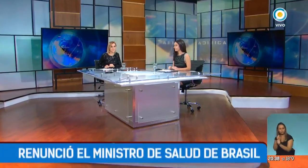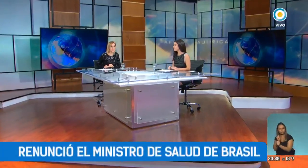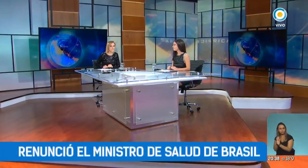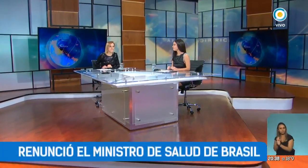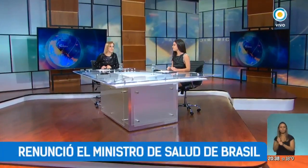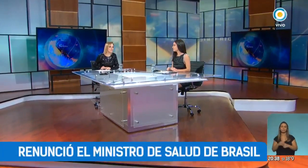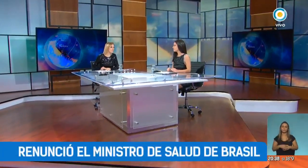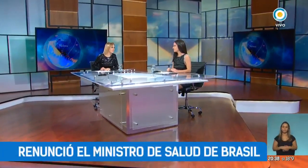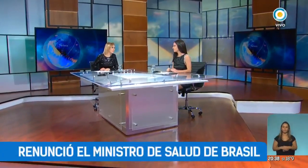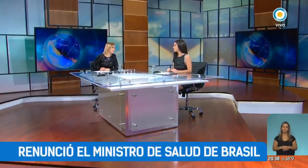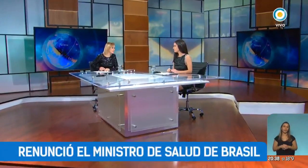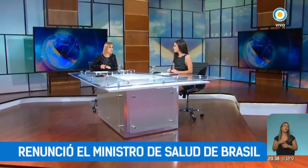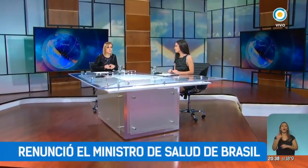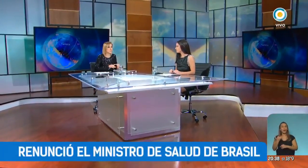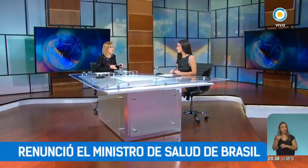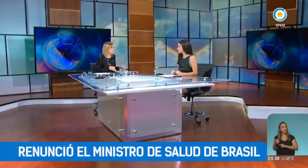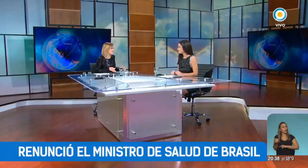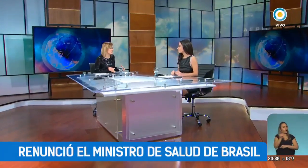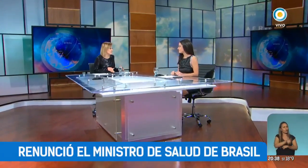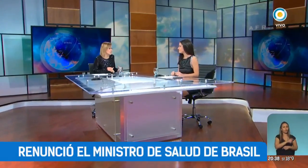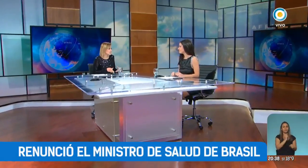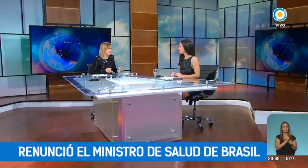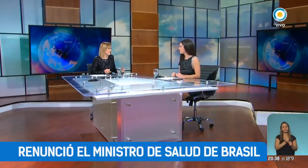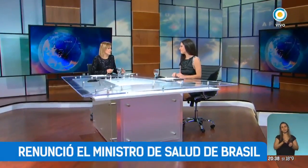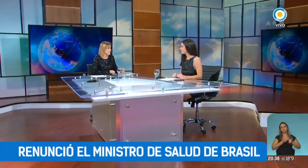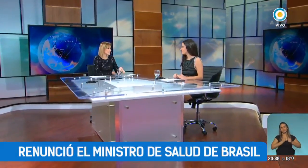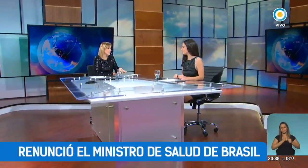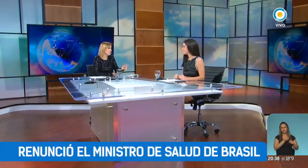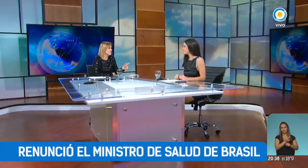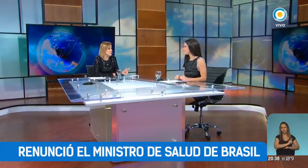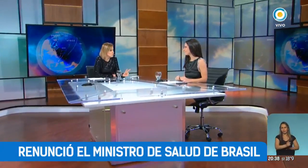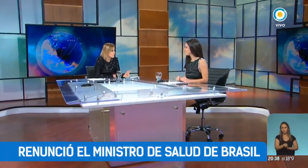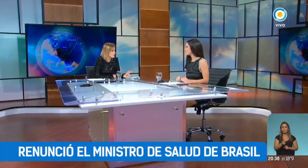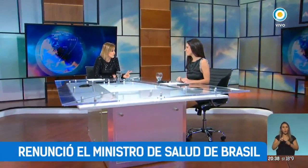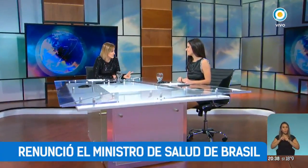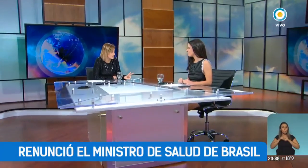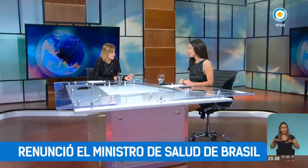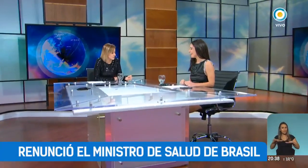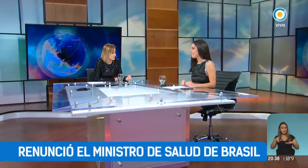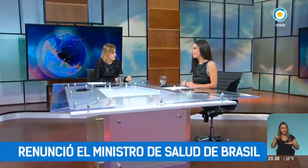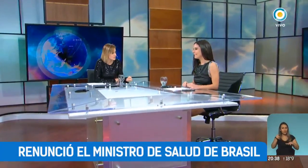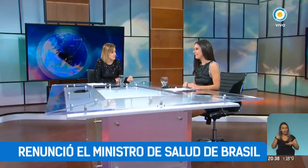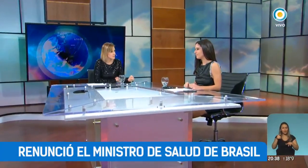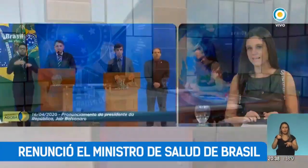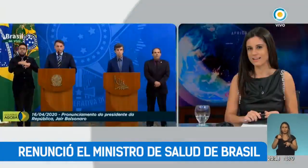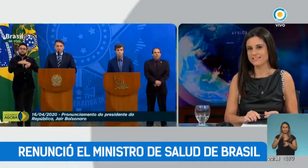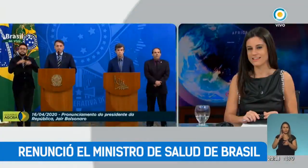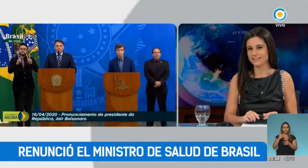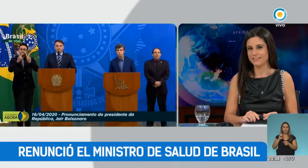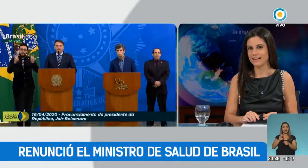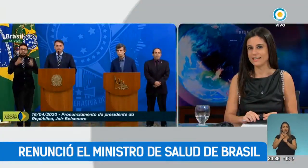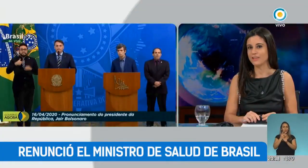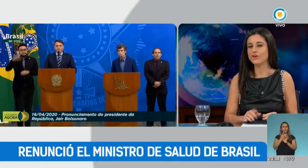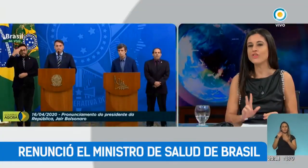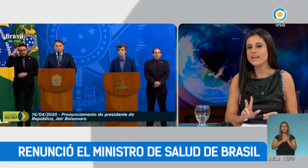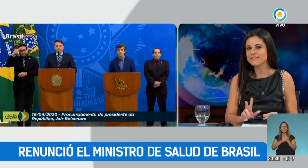Y a otros que ya no los tiene trabajando, pero estamos hablando de Brasil y de una pandemia que se queda ya con el segundo ministro de salud. En plena emergencia